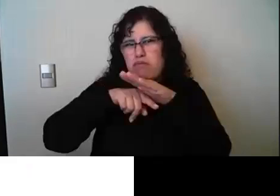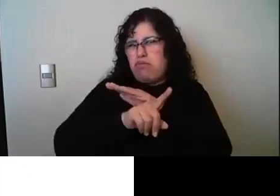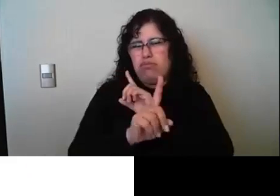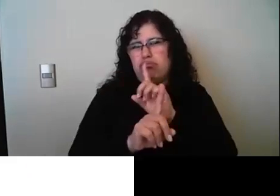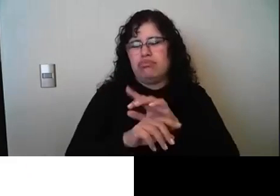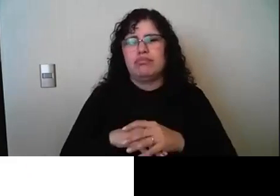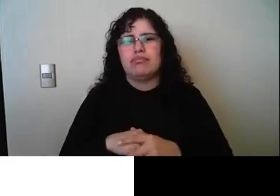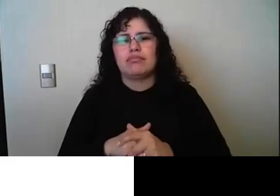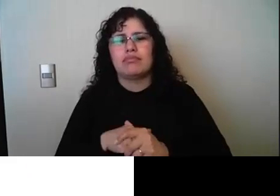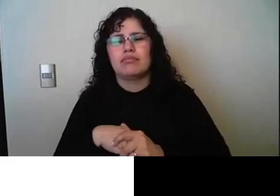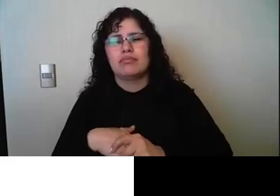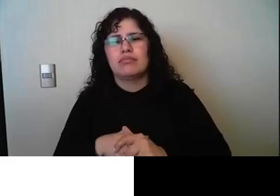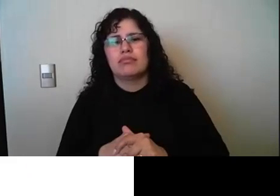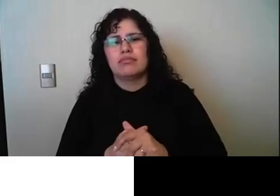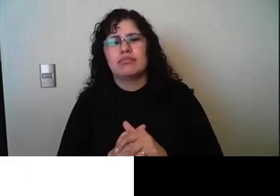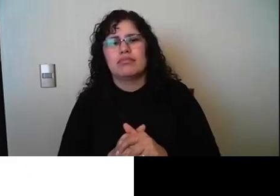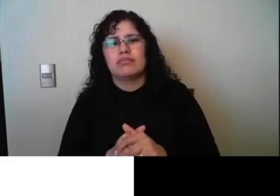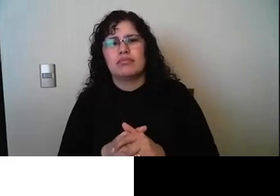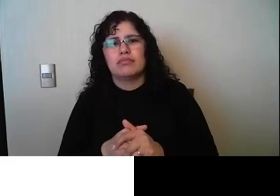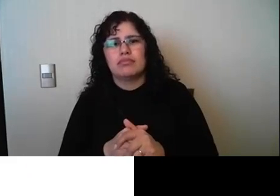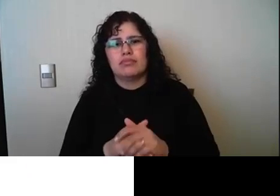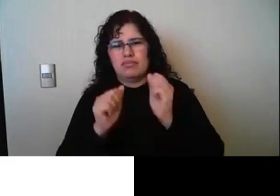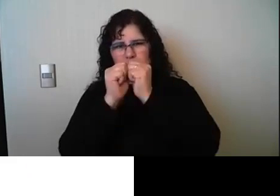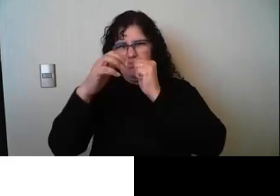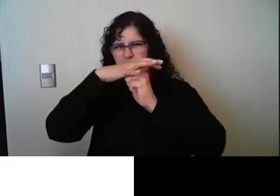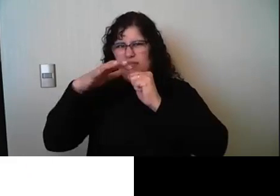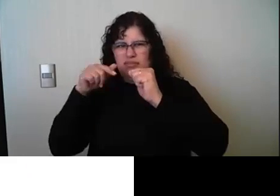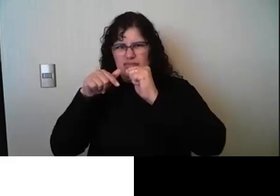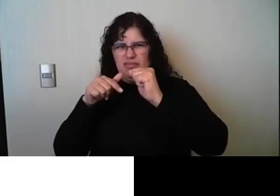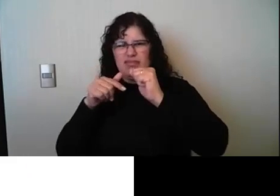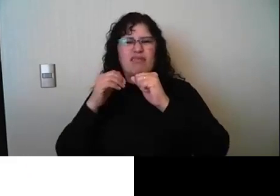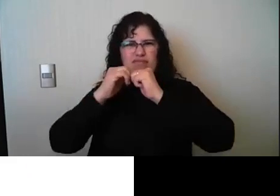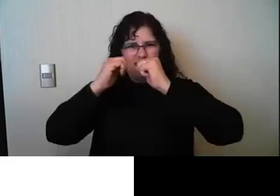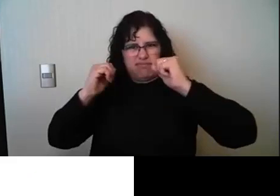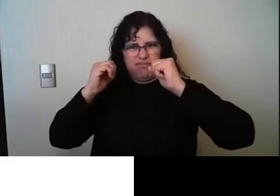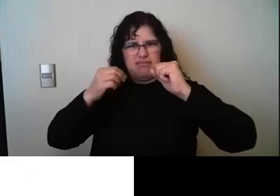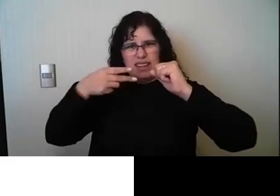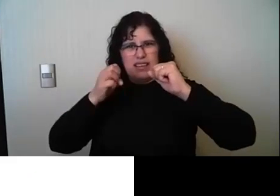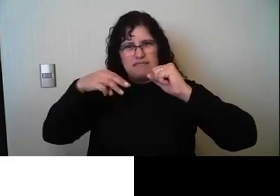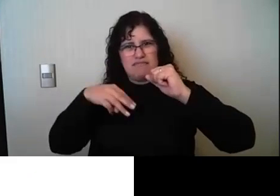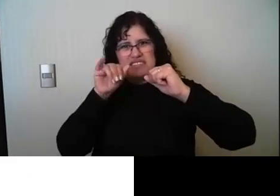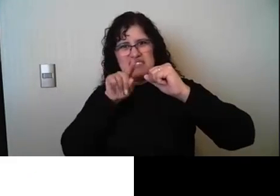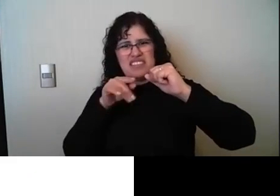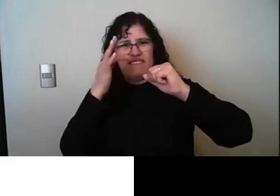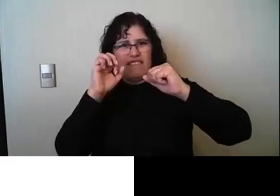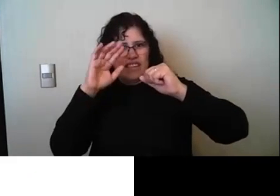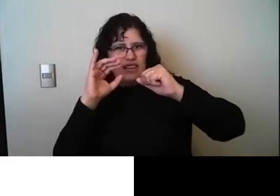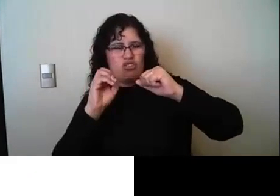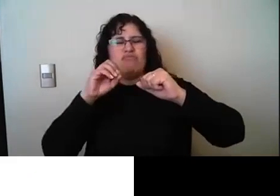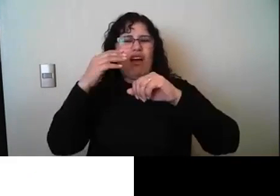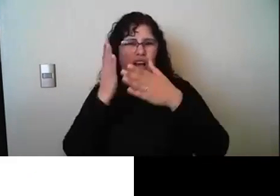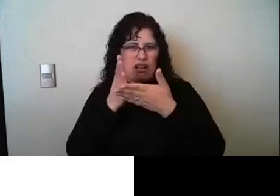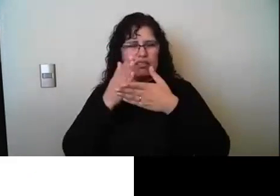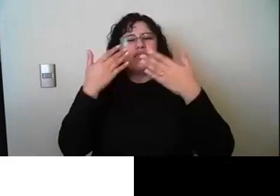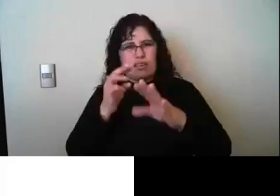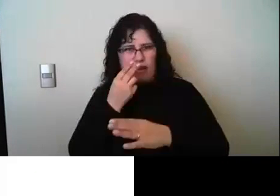lo vimos, digamos, en la clase de hemisferio. Acá tenemos la área sensitiva primaria, una área sensitiva